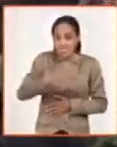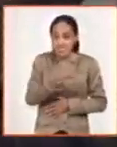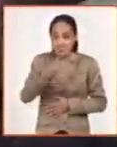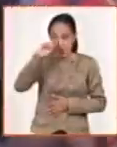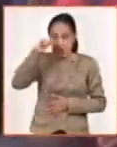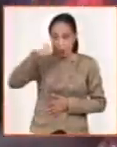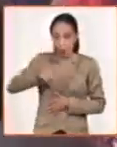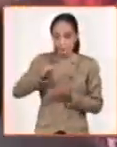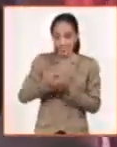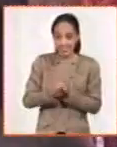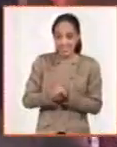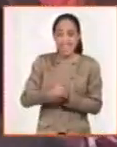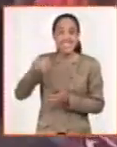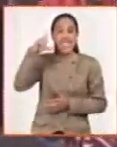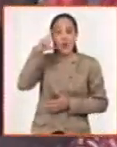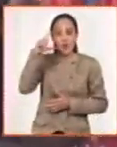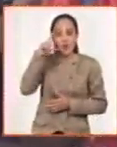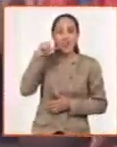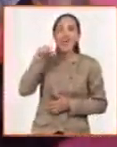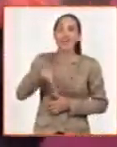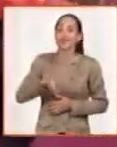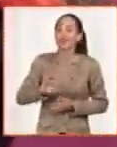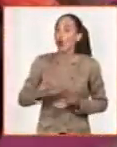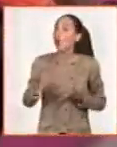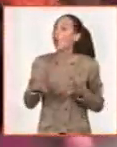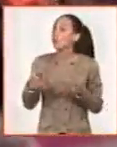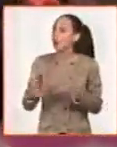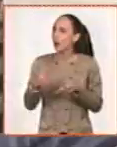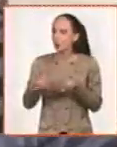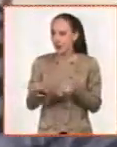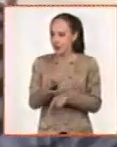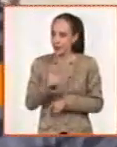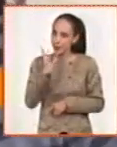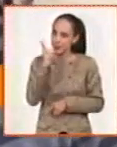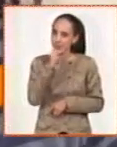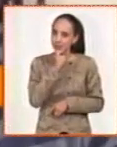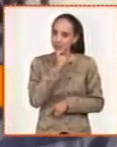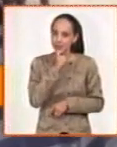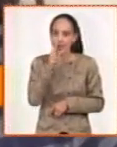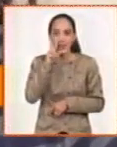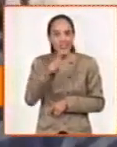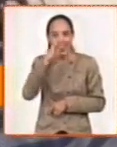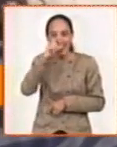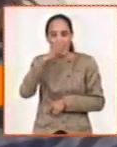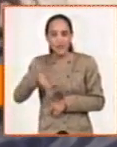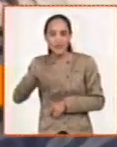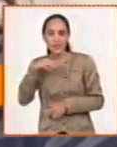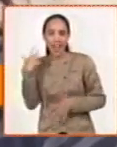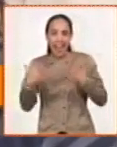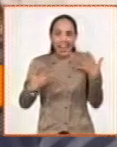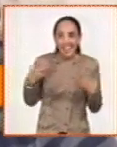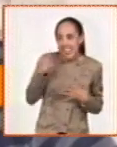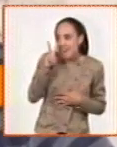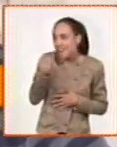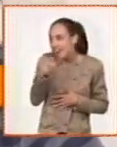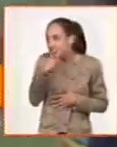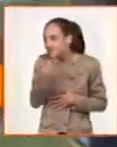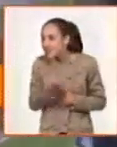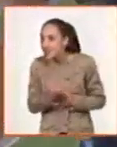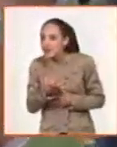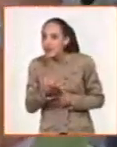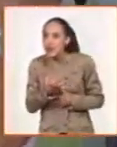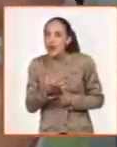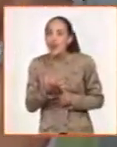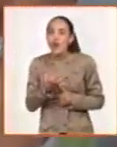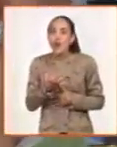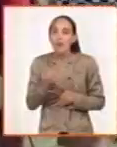San Luis fue complejo y también hermoso. La alegría de los niños cuando ven este espectáculo no tiene